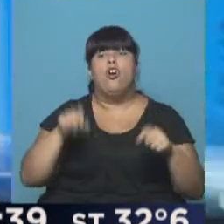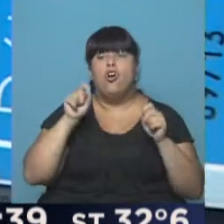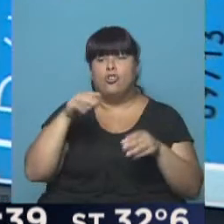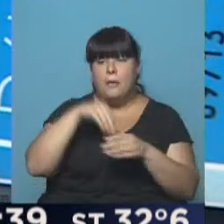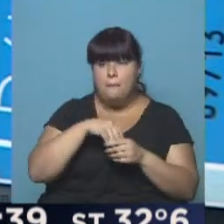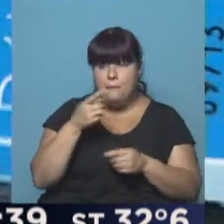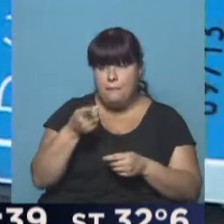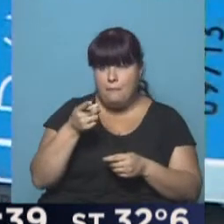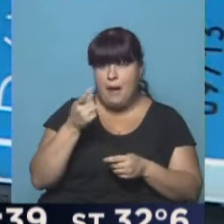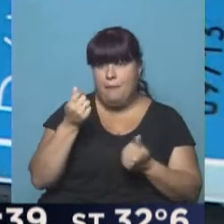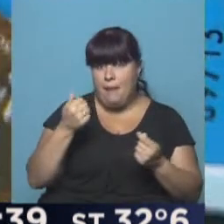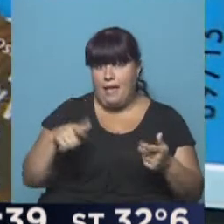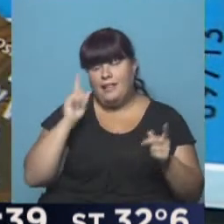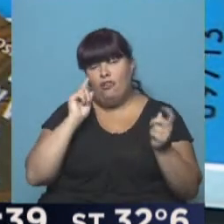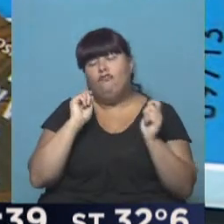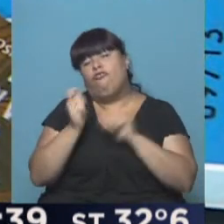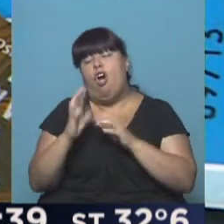dentro de su cartera de opciones